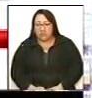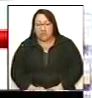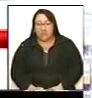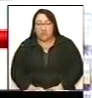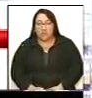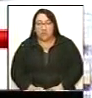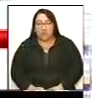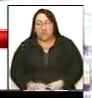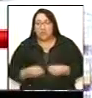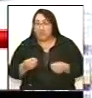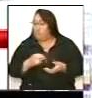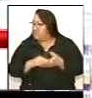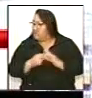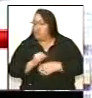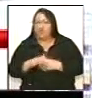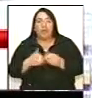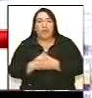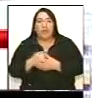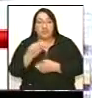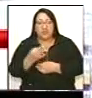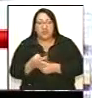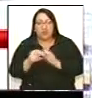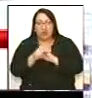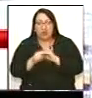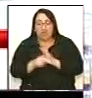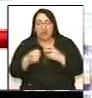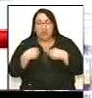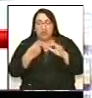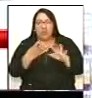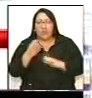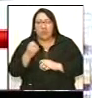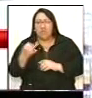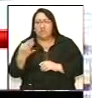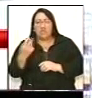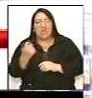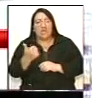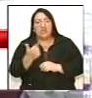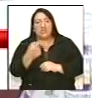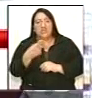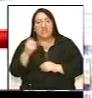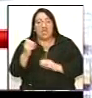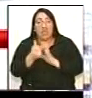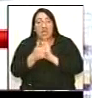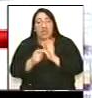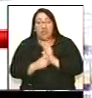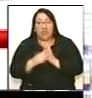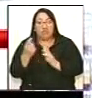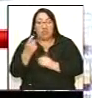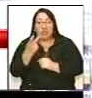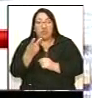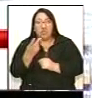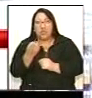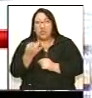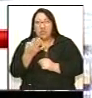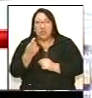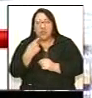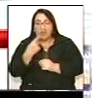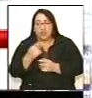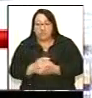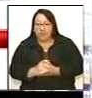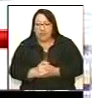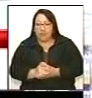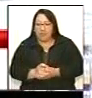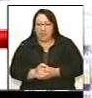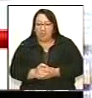porque resulta que la norma tiene 90 y tantos, casi 100 artículos, y solo 20 y pico son de